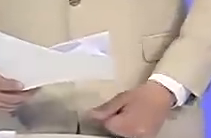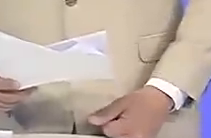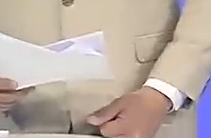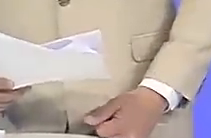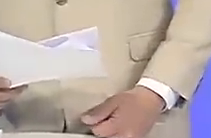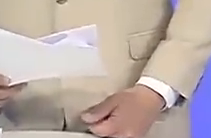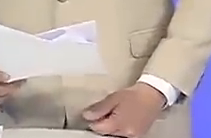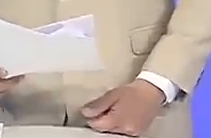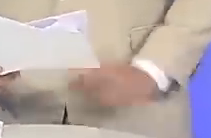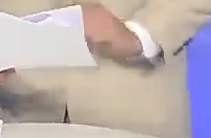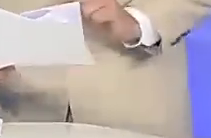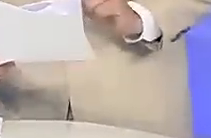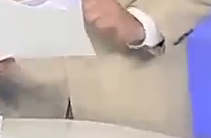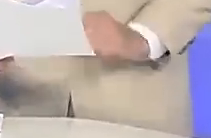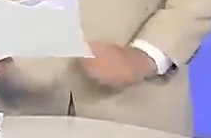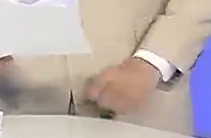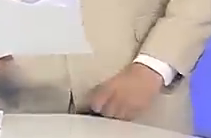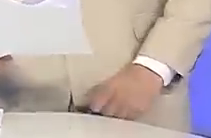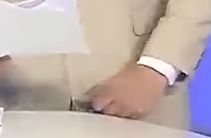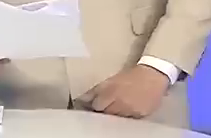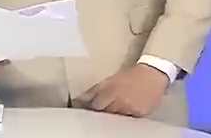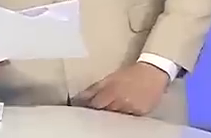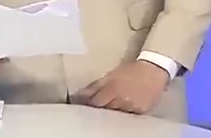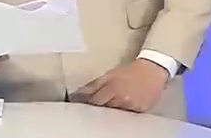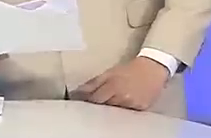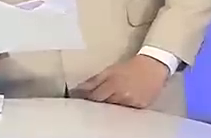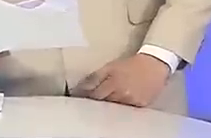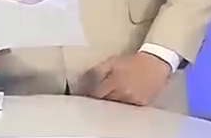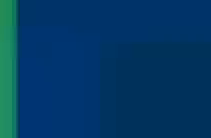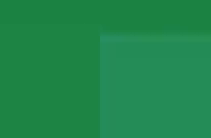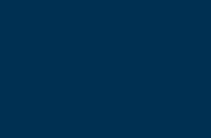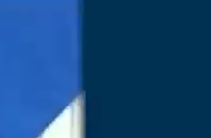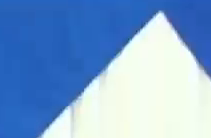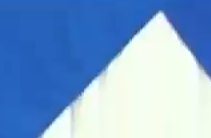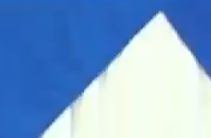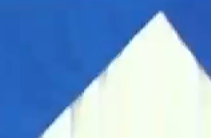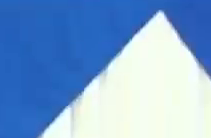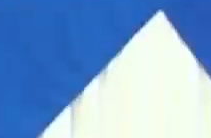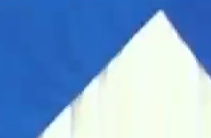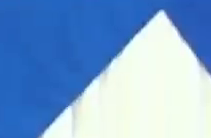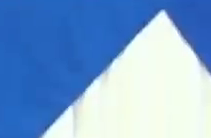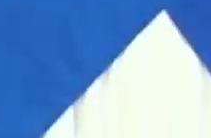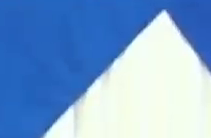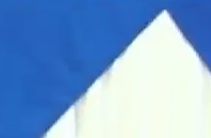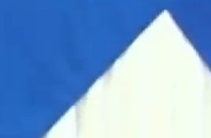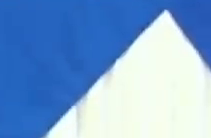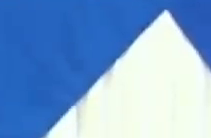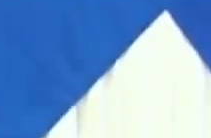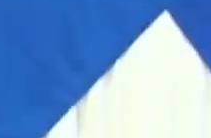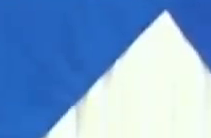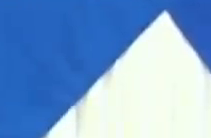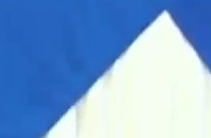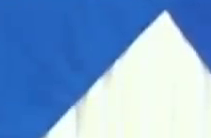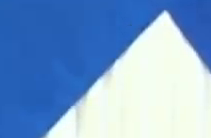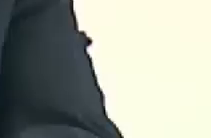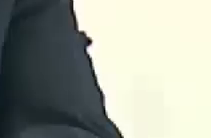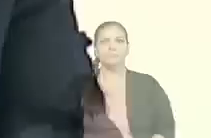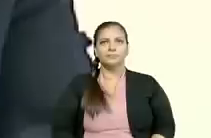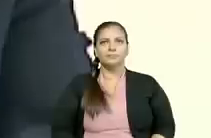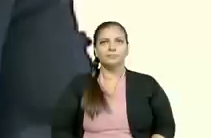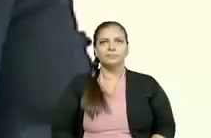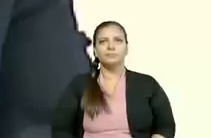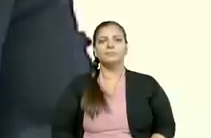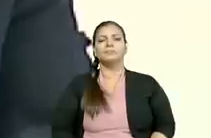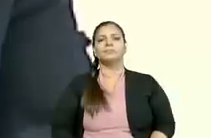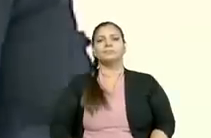Muchísimas gracias, Luisa, también al abogado Jaime Nebot por comparecer acá en el set de la noticia Primera Edición. Vamos rápidamente con las 5 notas más importantes de este viernes